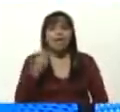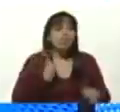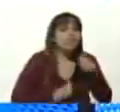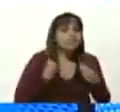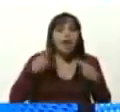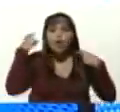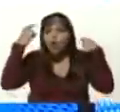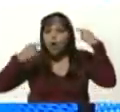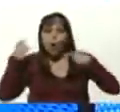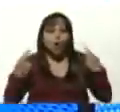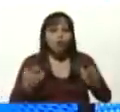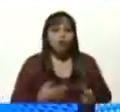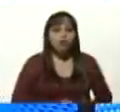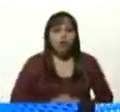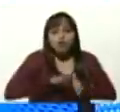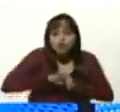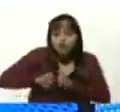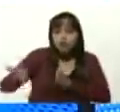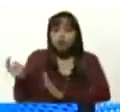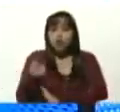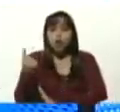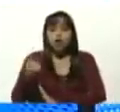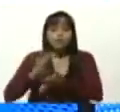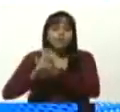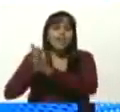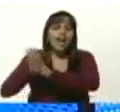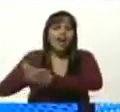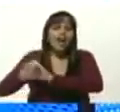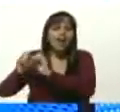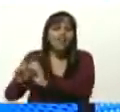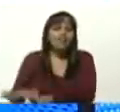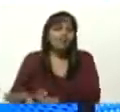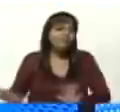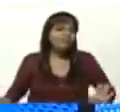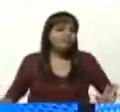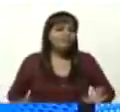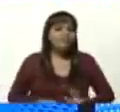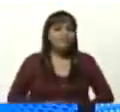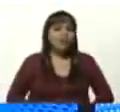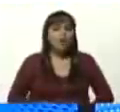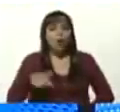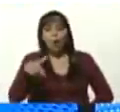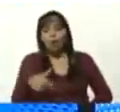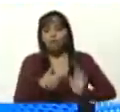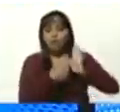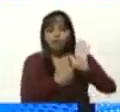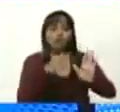loco, aislado y derrotado. Hoy saco unos Twitter.